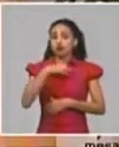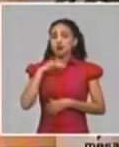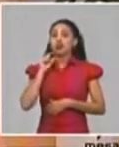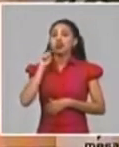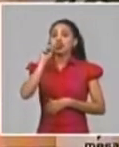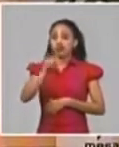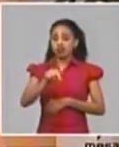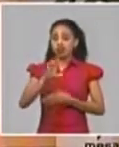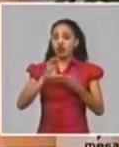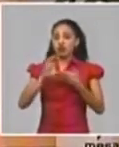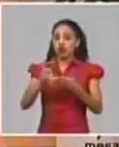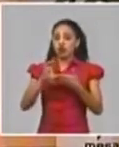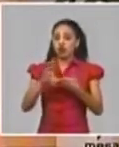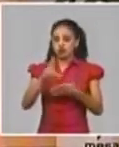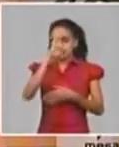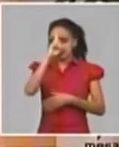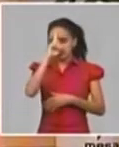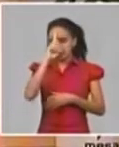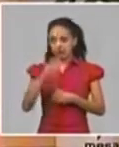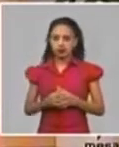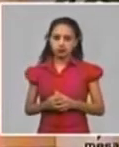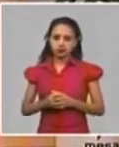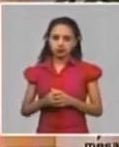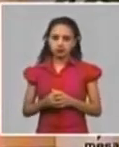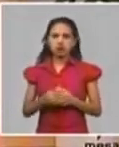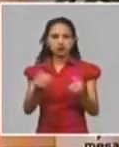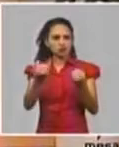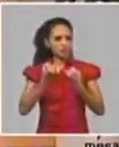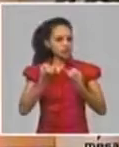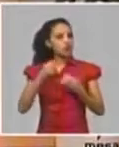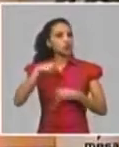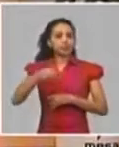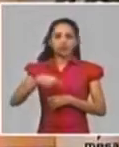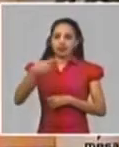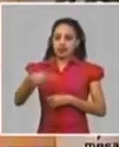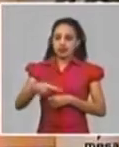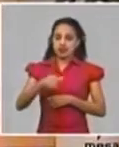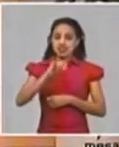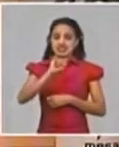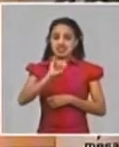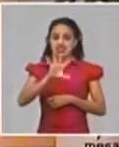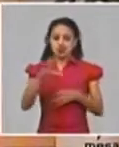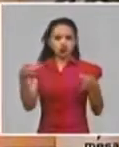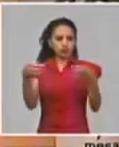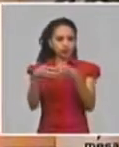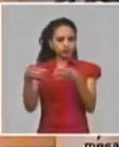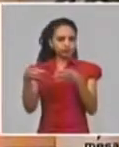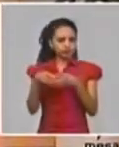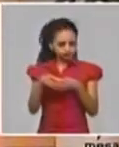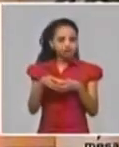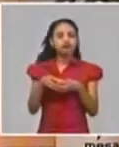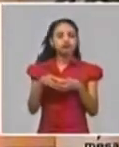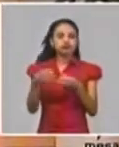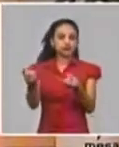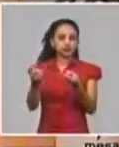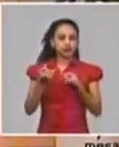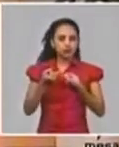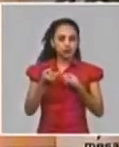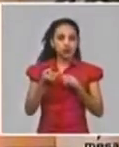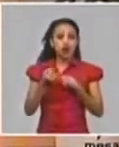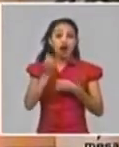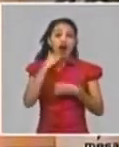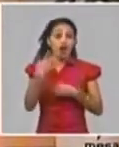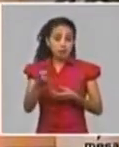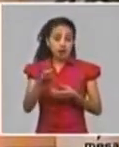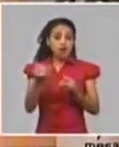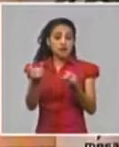en la colaboración. Recibimos partes diarios de las 65 brigadas. Además hay parte estadístico,